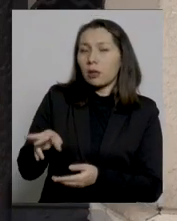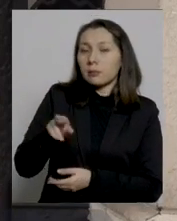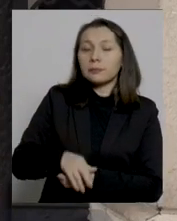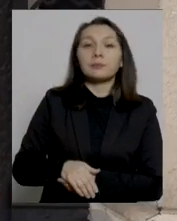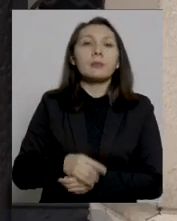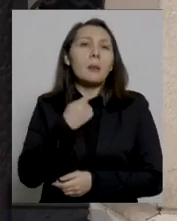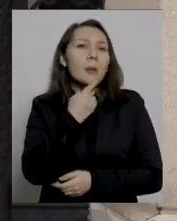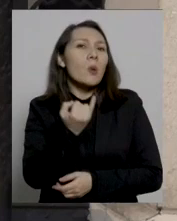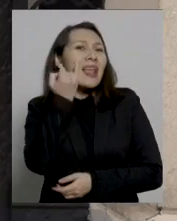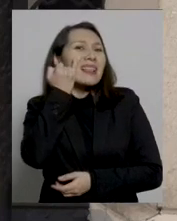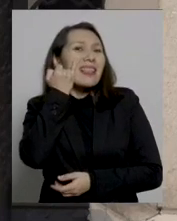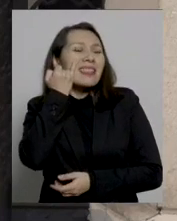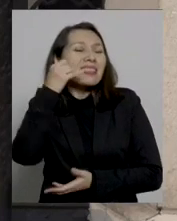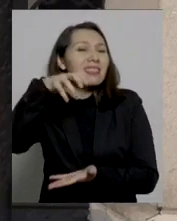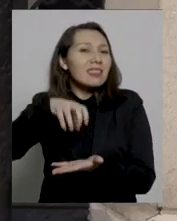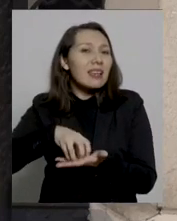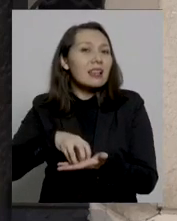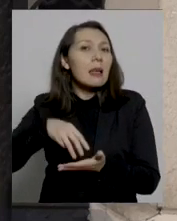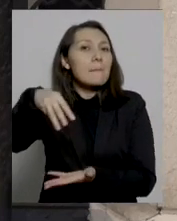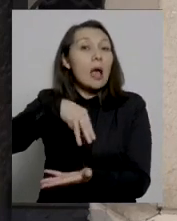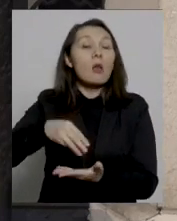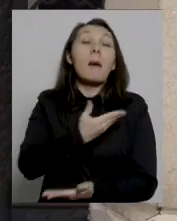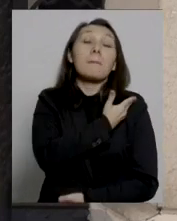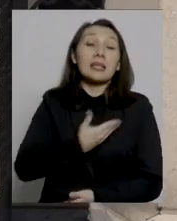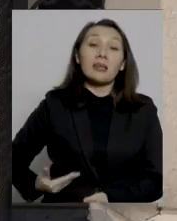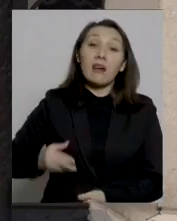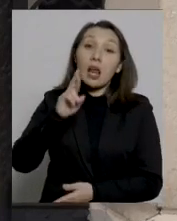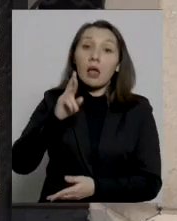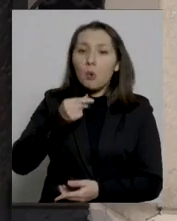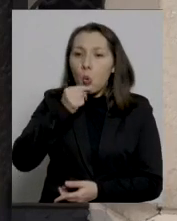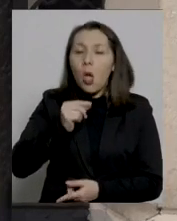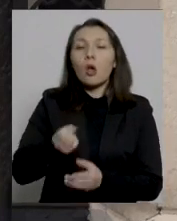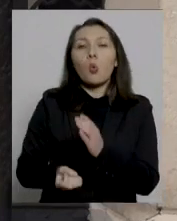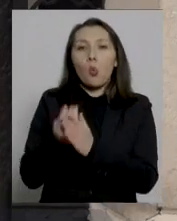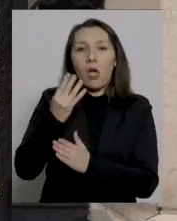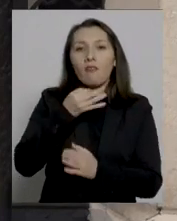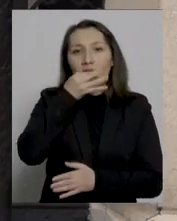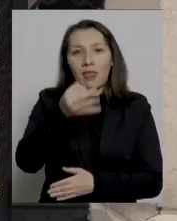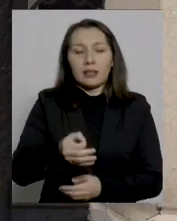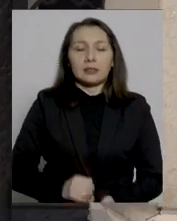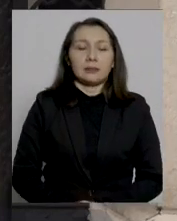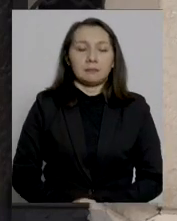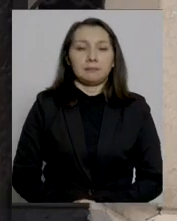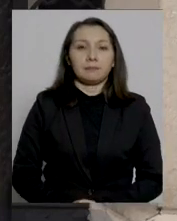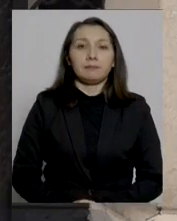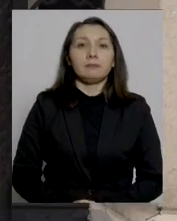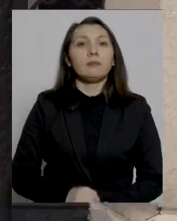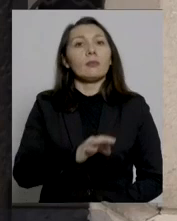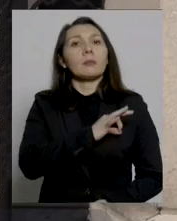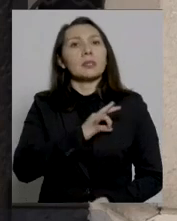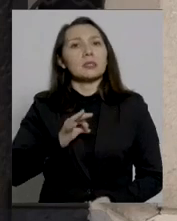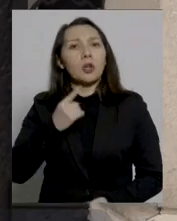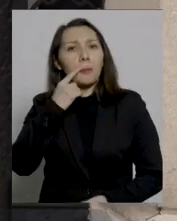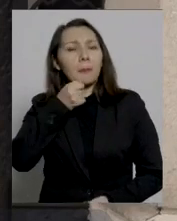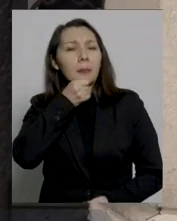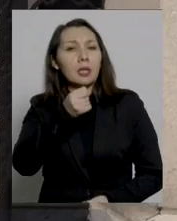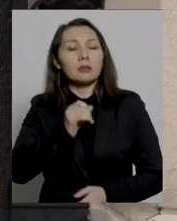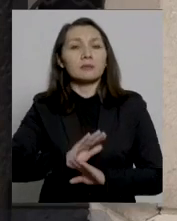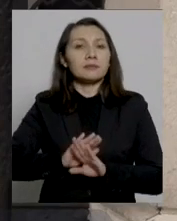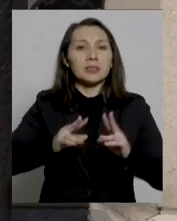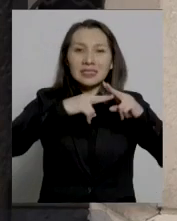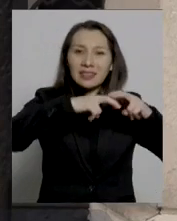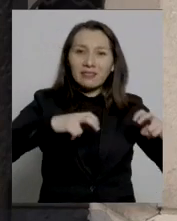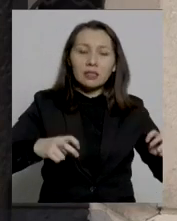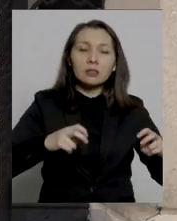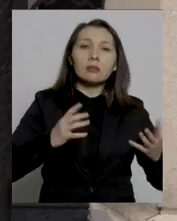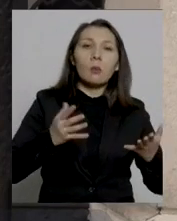intendente de la región del Maule. Lo va a designar el presidente de la República a la brevedad. Hola, ministro. Se acaba de sobreseer definitivamente la investigación